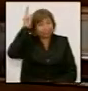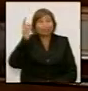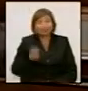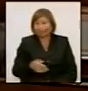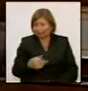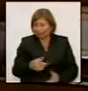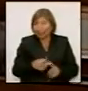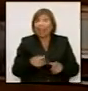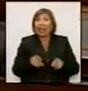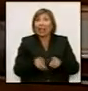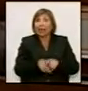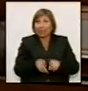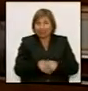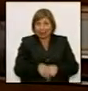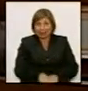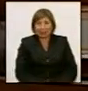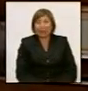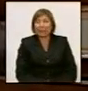Él mismo